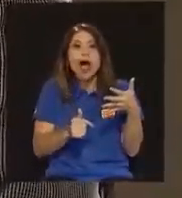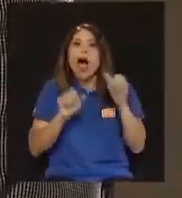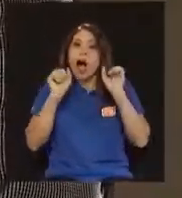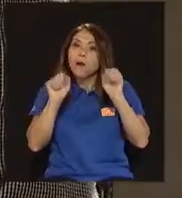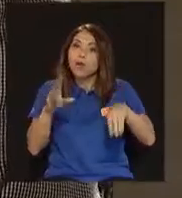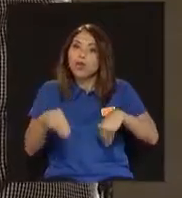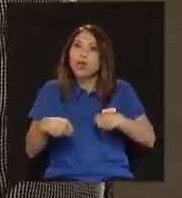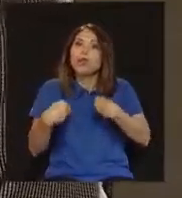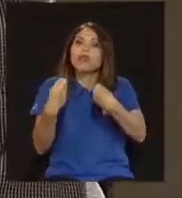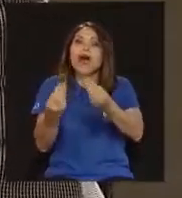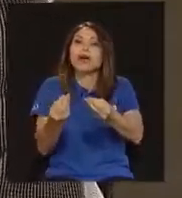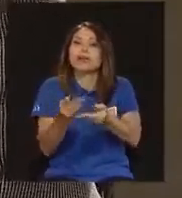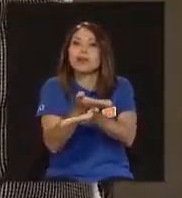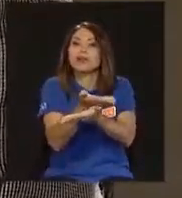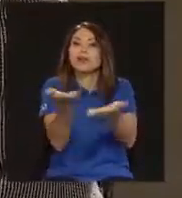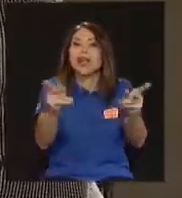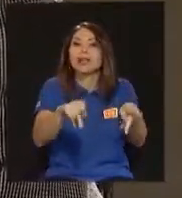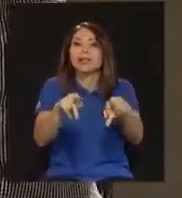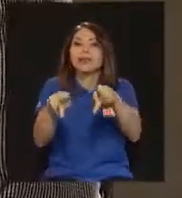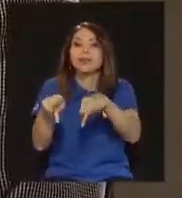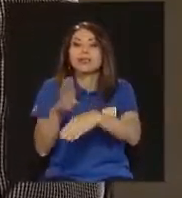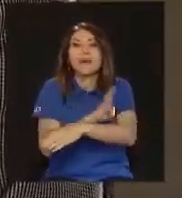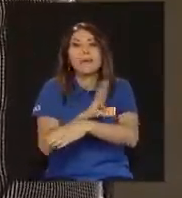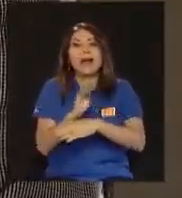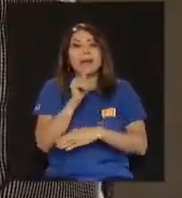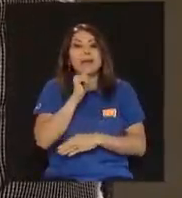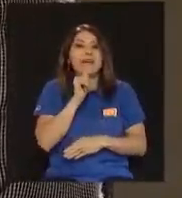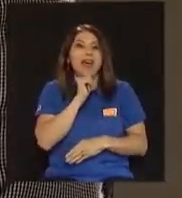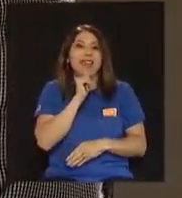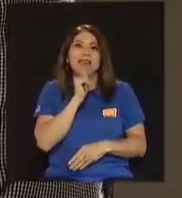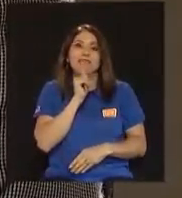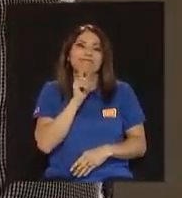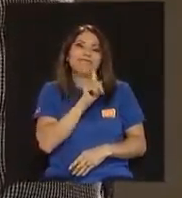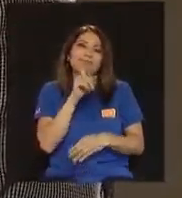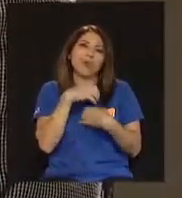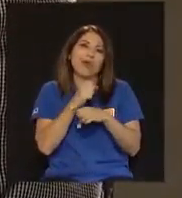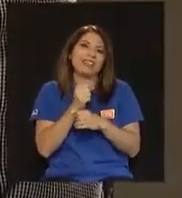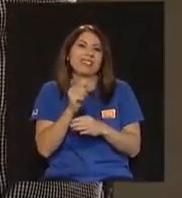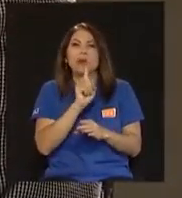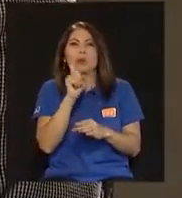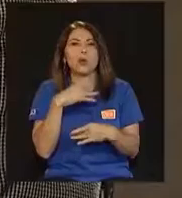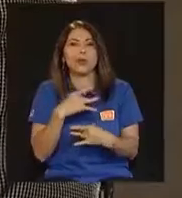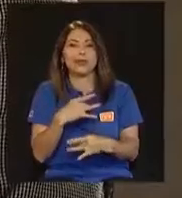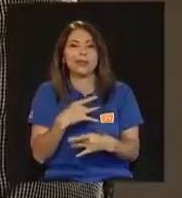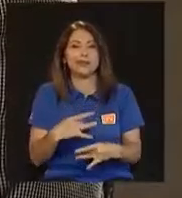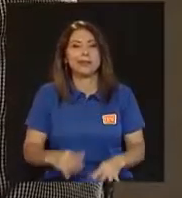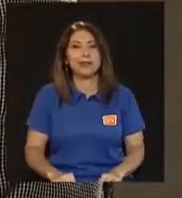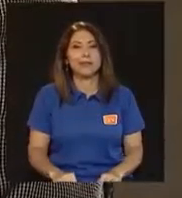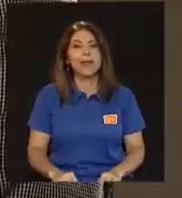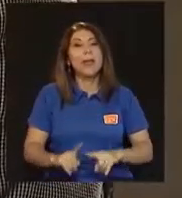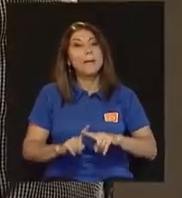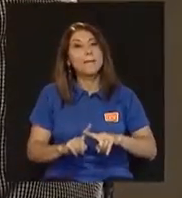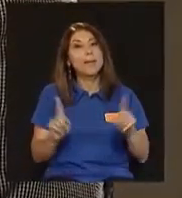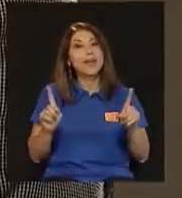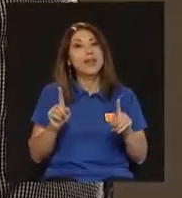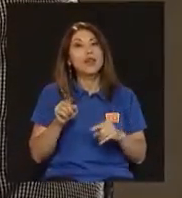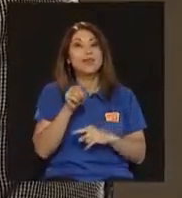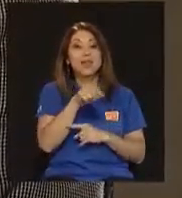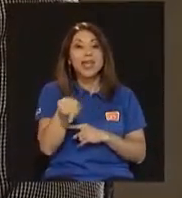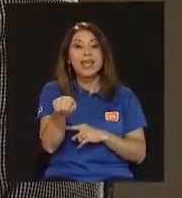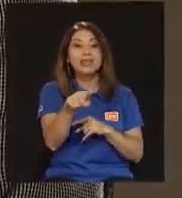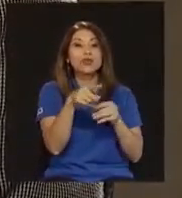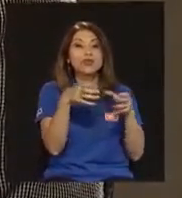le resulta muy costoso o en algunos países no ha tenido interés. Uh-huh. Pero estos sectores sí han tenido